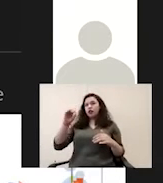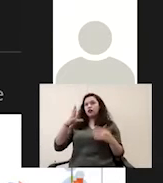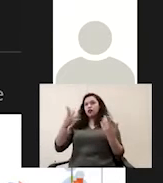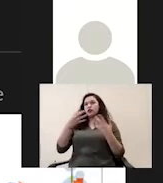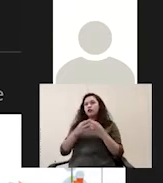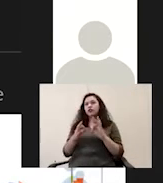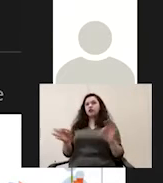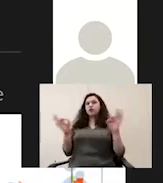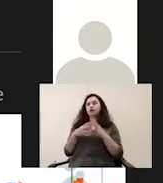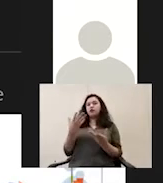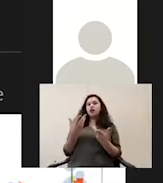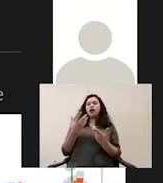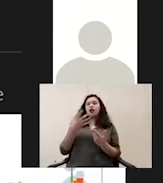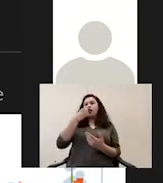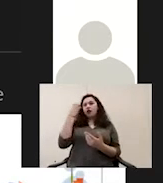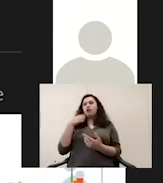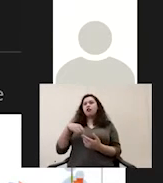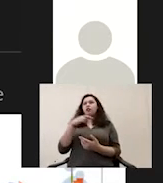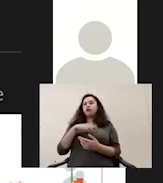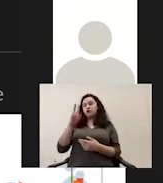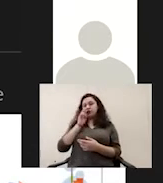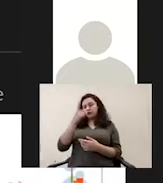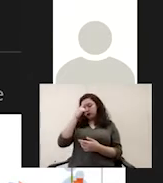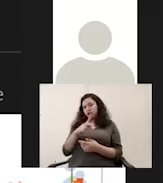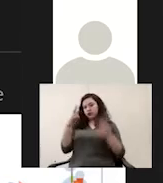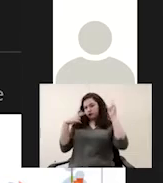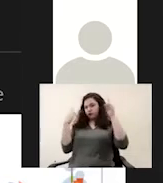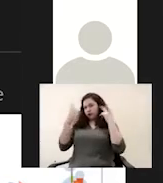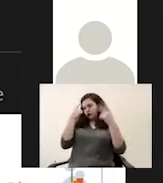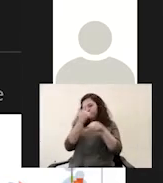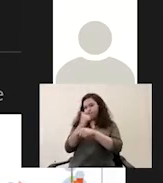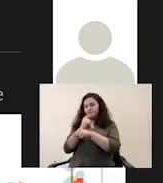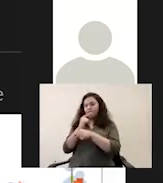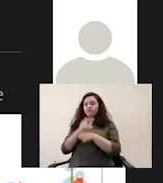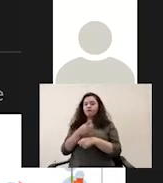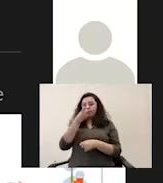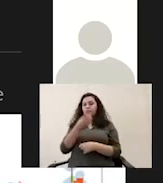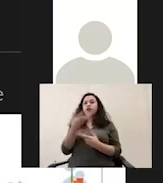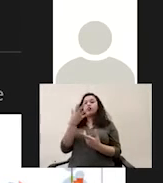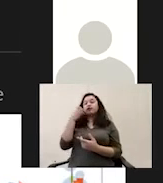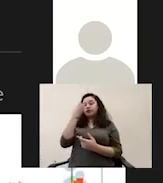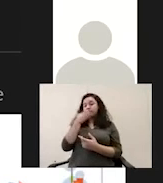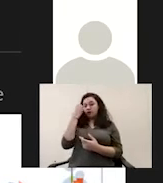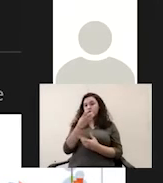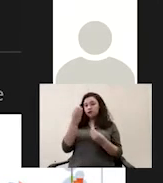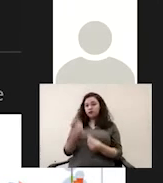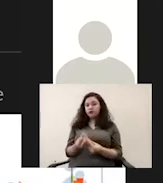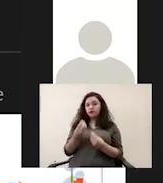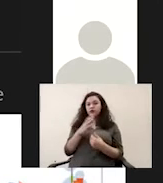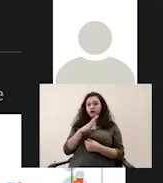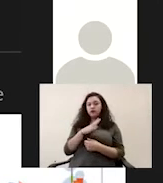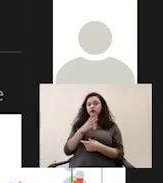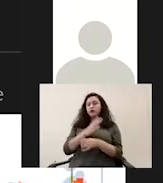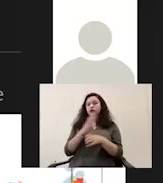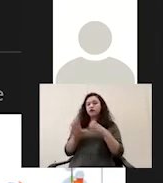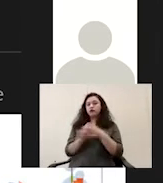lo que hemos observado en nuestras visitas de diagnóstico, es que muchas escuelas han perdido muchas cosas,